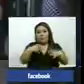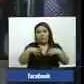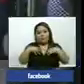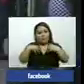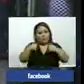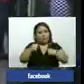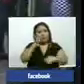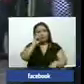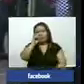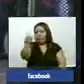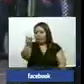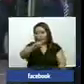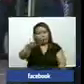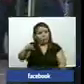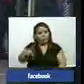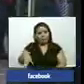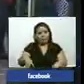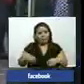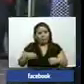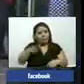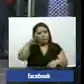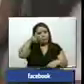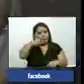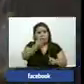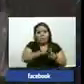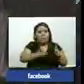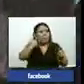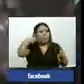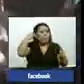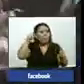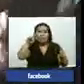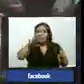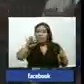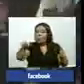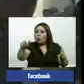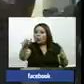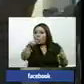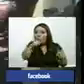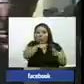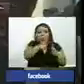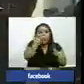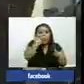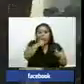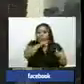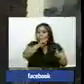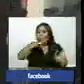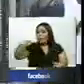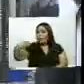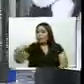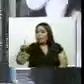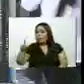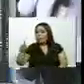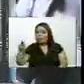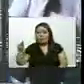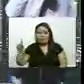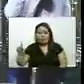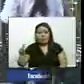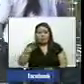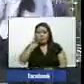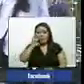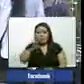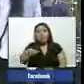Orellana, desmintió la muerte de un hombre de 55 años a causa de la influenza H1N1. Aseguró que las